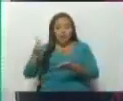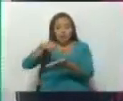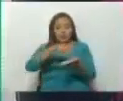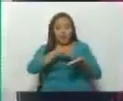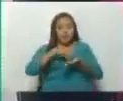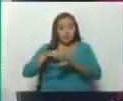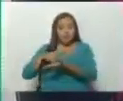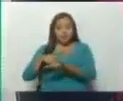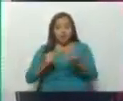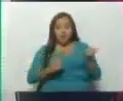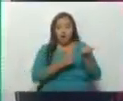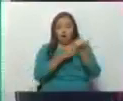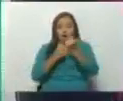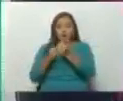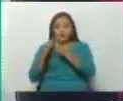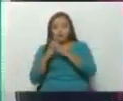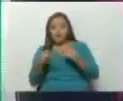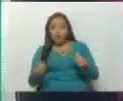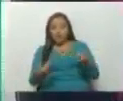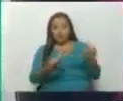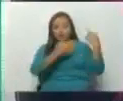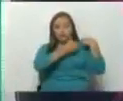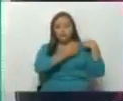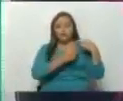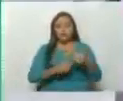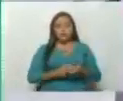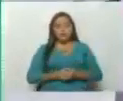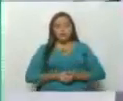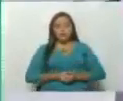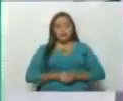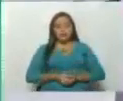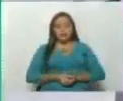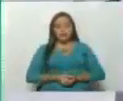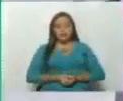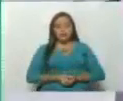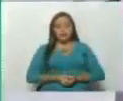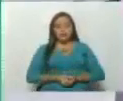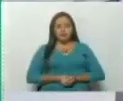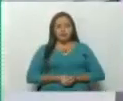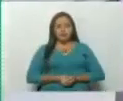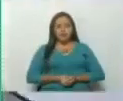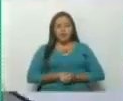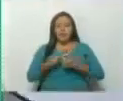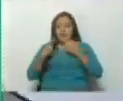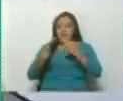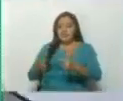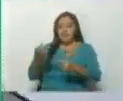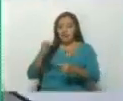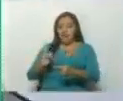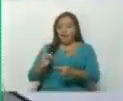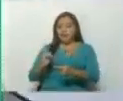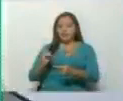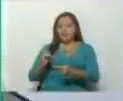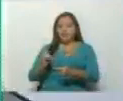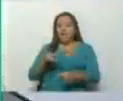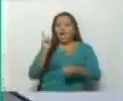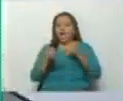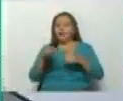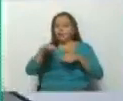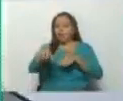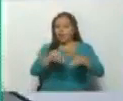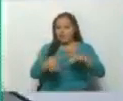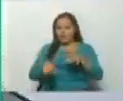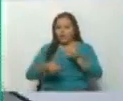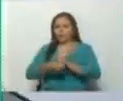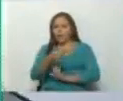de cada uno en lo pertinente que le corresponde. Ahora, usted decía, diputado, que hubo participación, quizás en unos estados más que otros, pero en